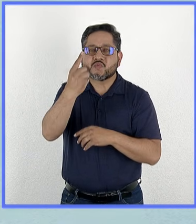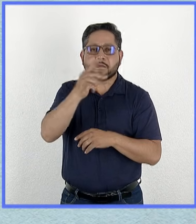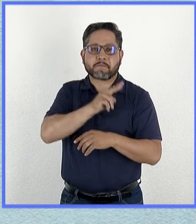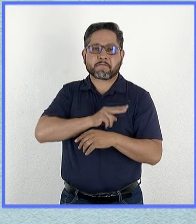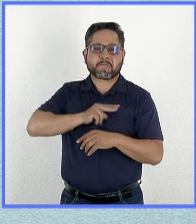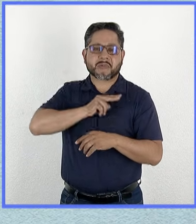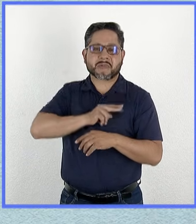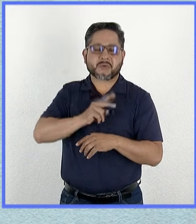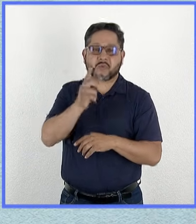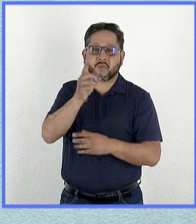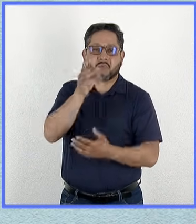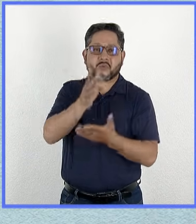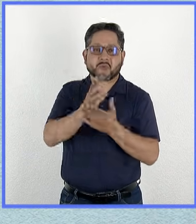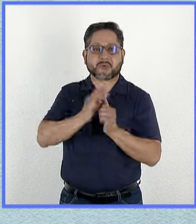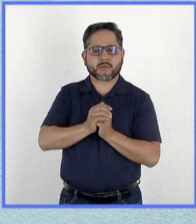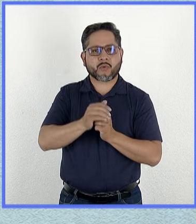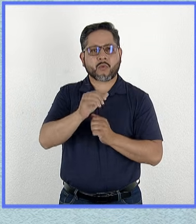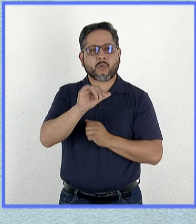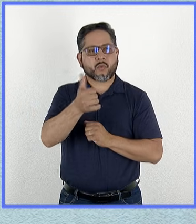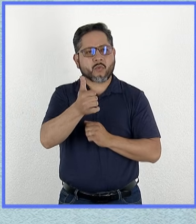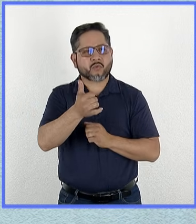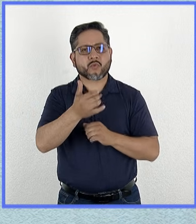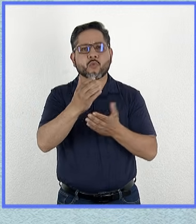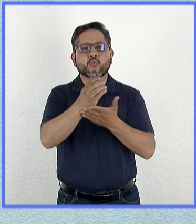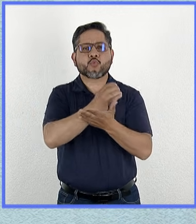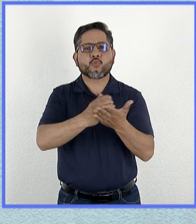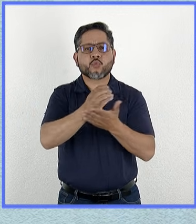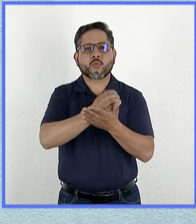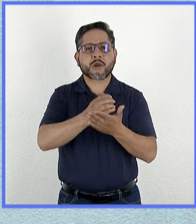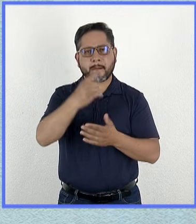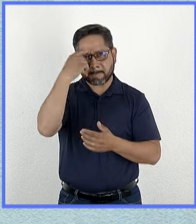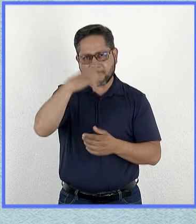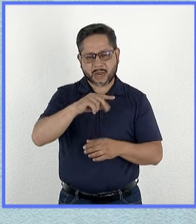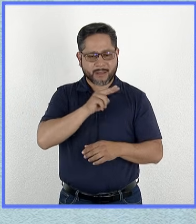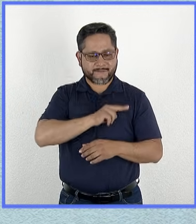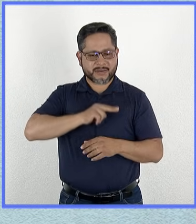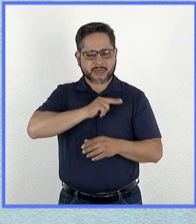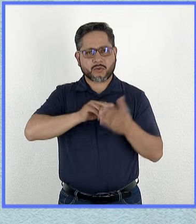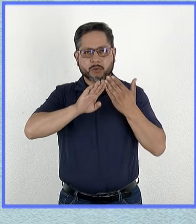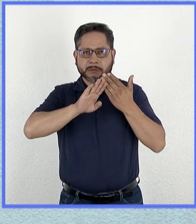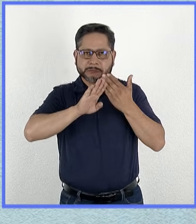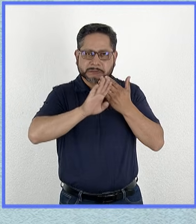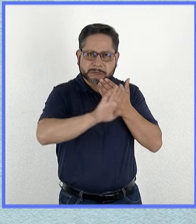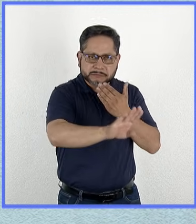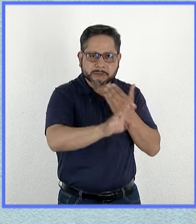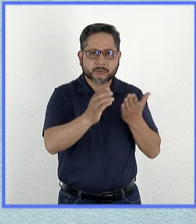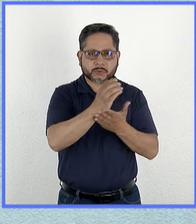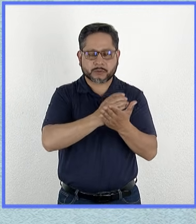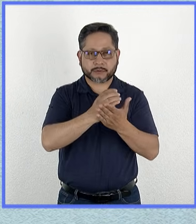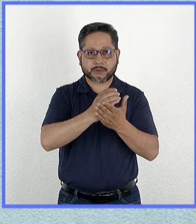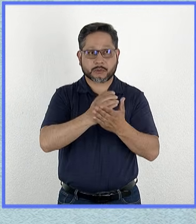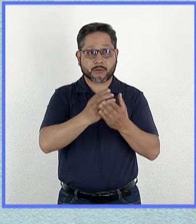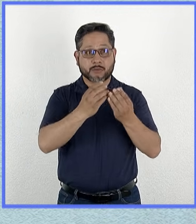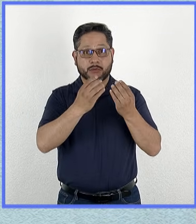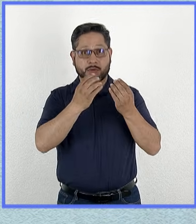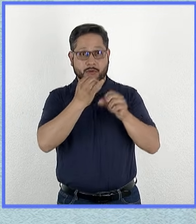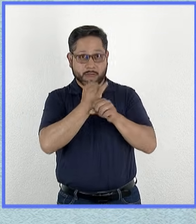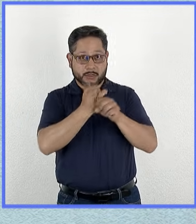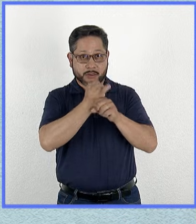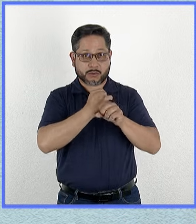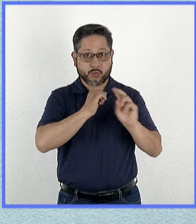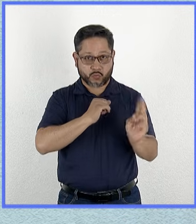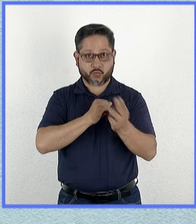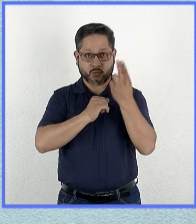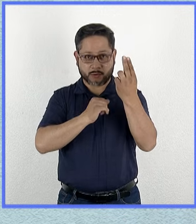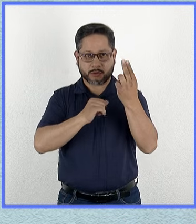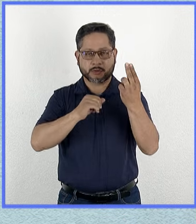veneno. Con la idea de encontrar un antiveneno que sea útil para muchos venenos, investigadores de muchas universidades,